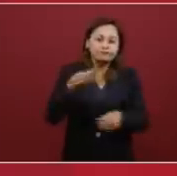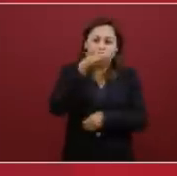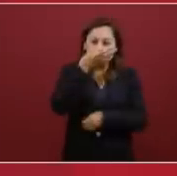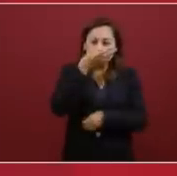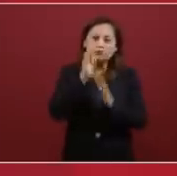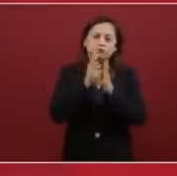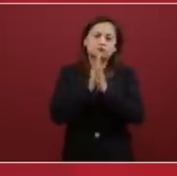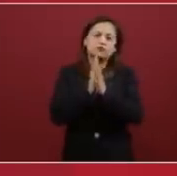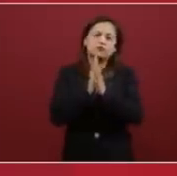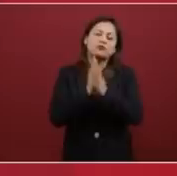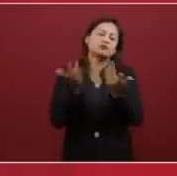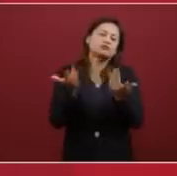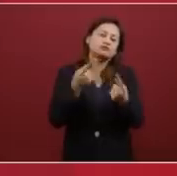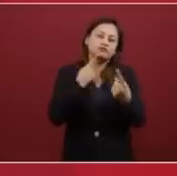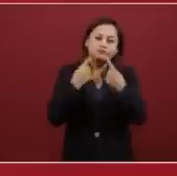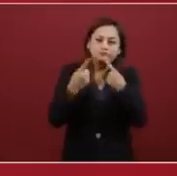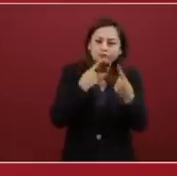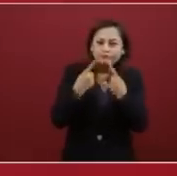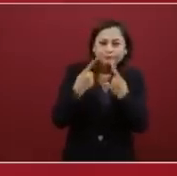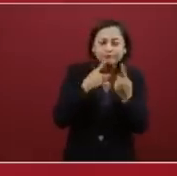dialoguen, que